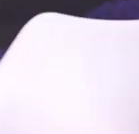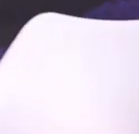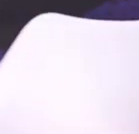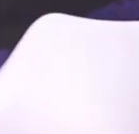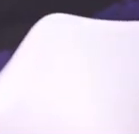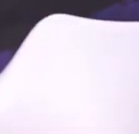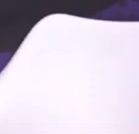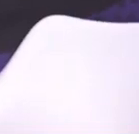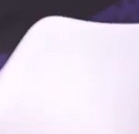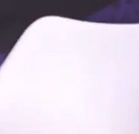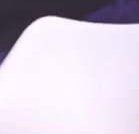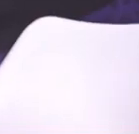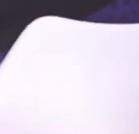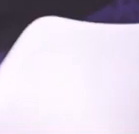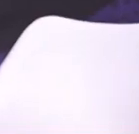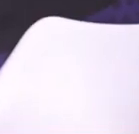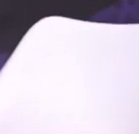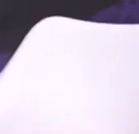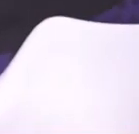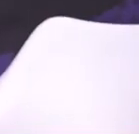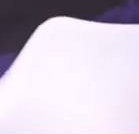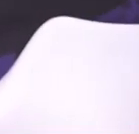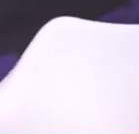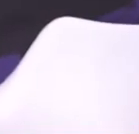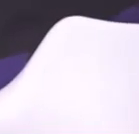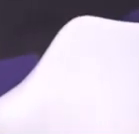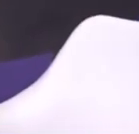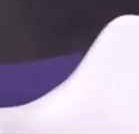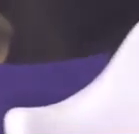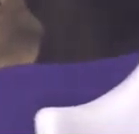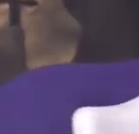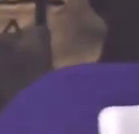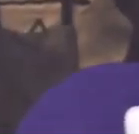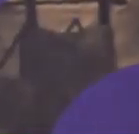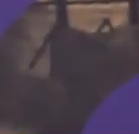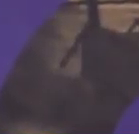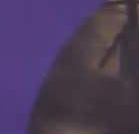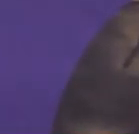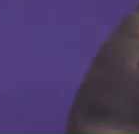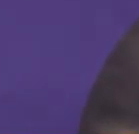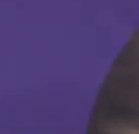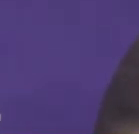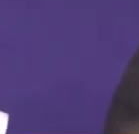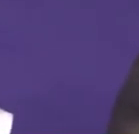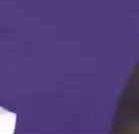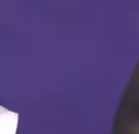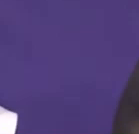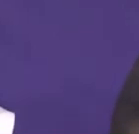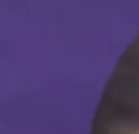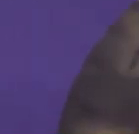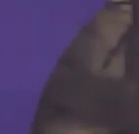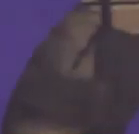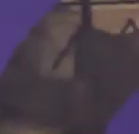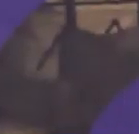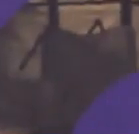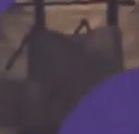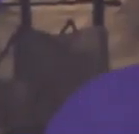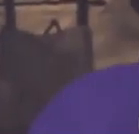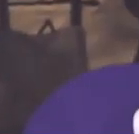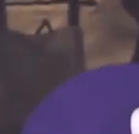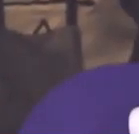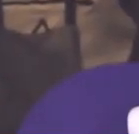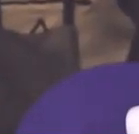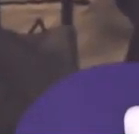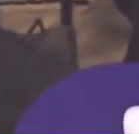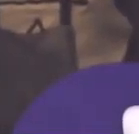sumo al agradecimiento que han hecho todas las compañeras y compañeros, empezando por la secretaria general, que fue